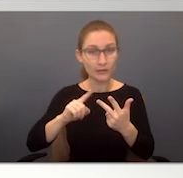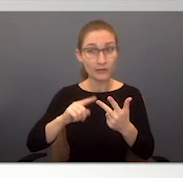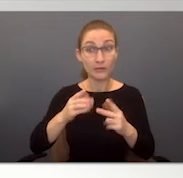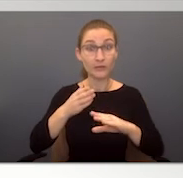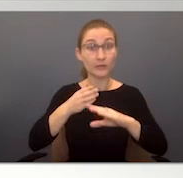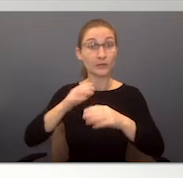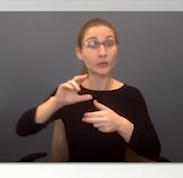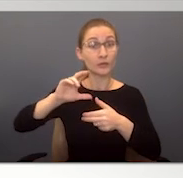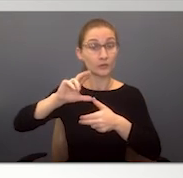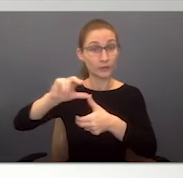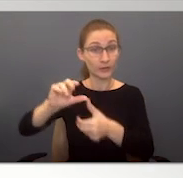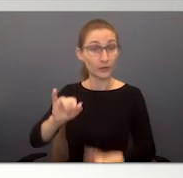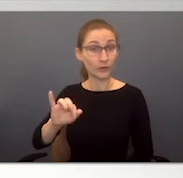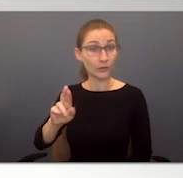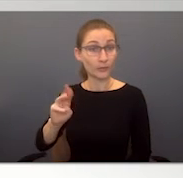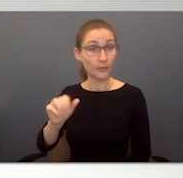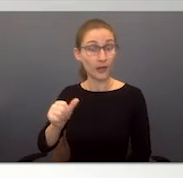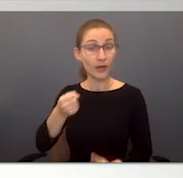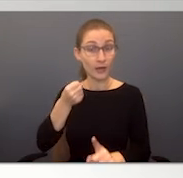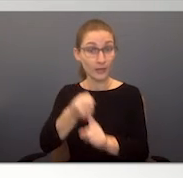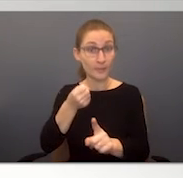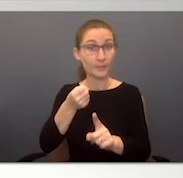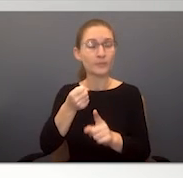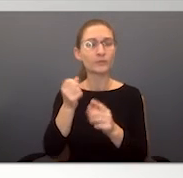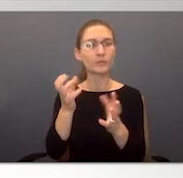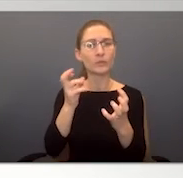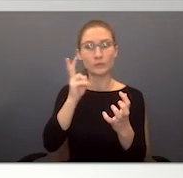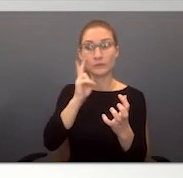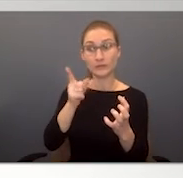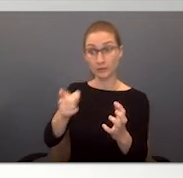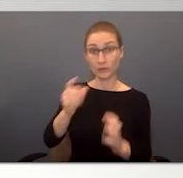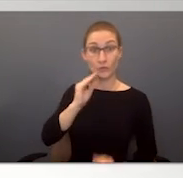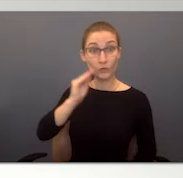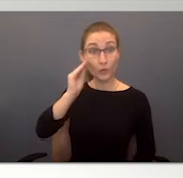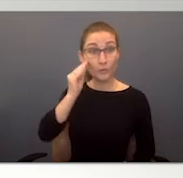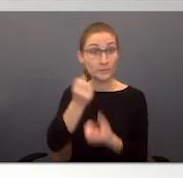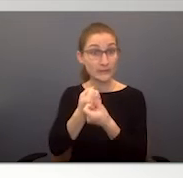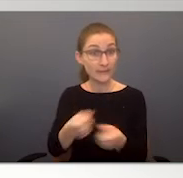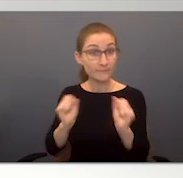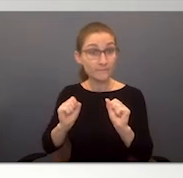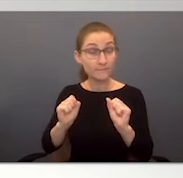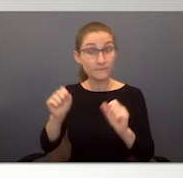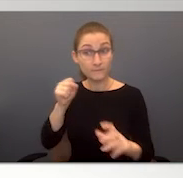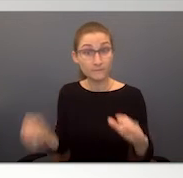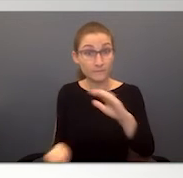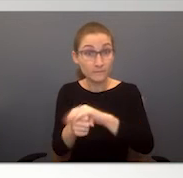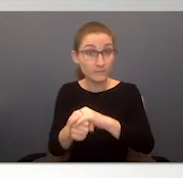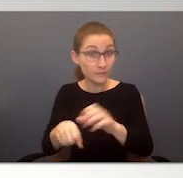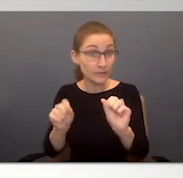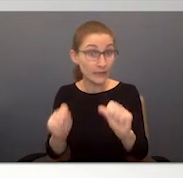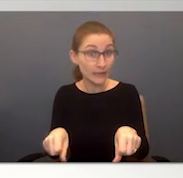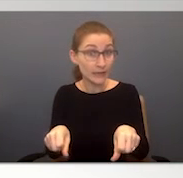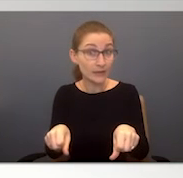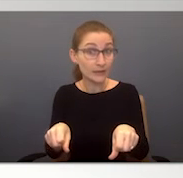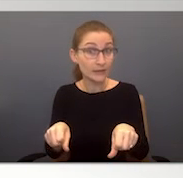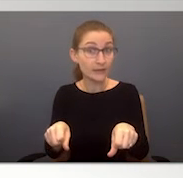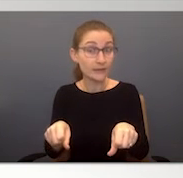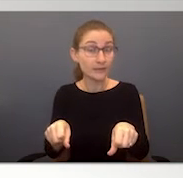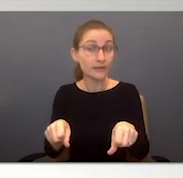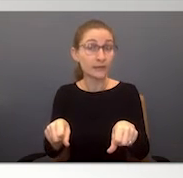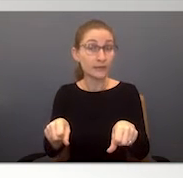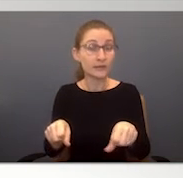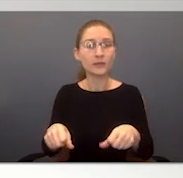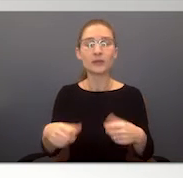my home that time, not because of me, because of my son. I didn't want him to be afraid. And then if not, stay